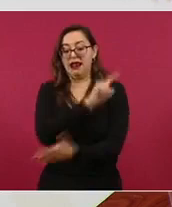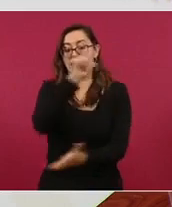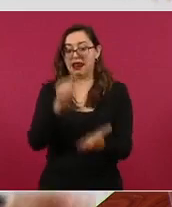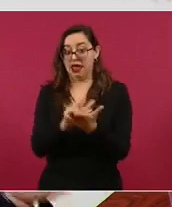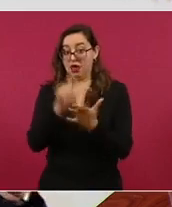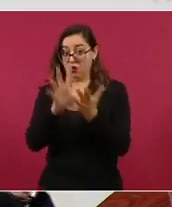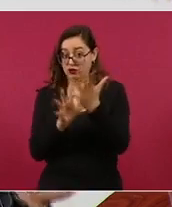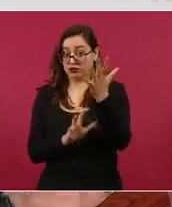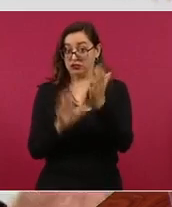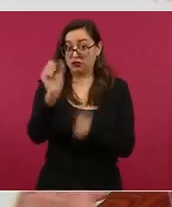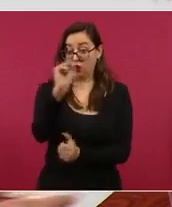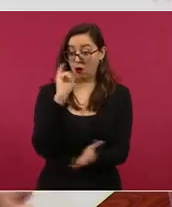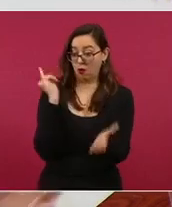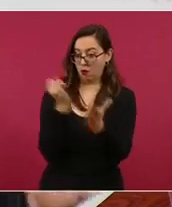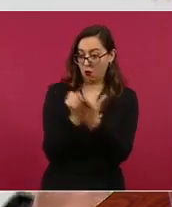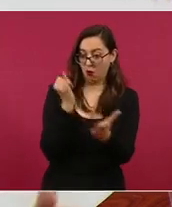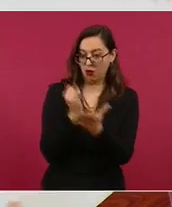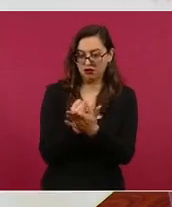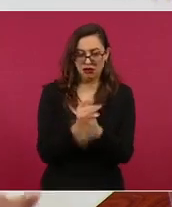Entonces,